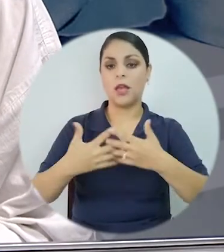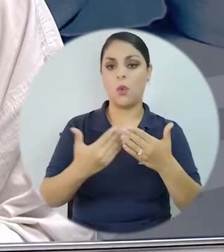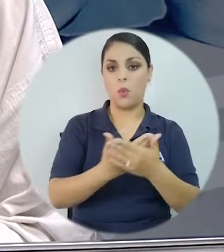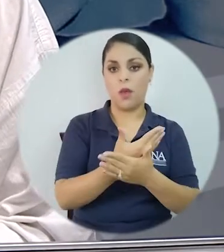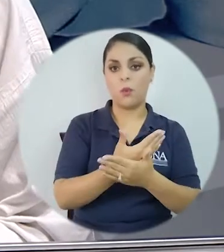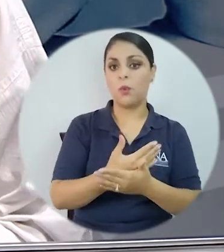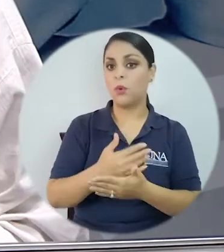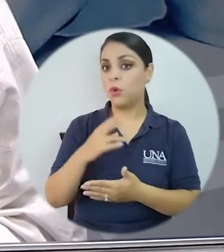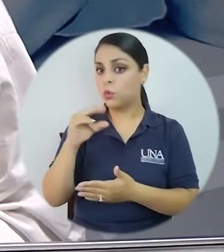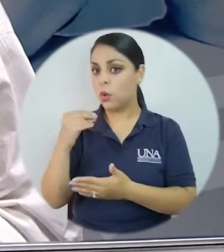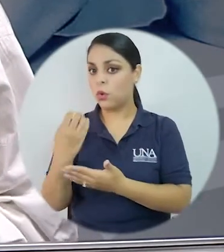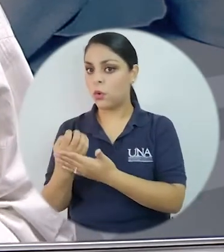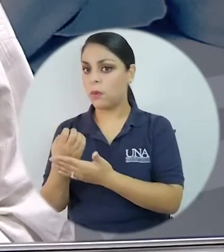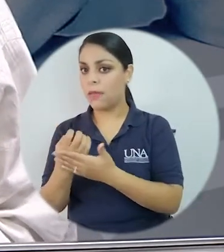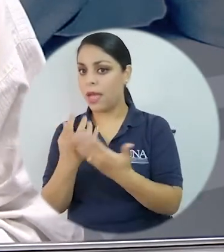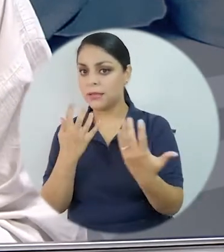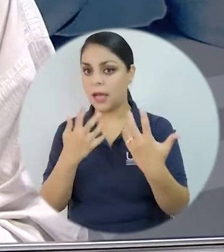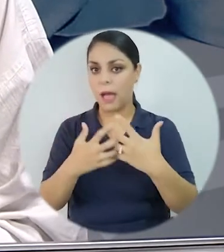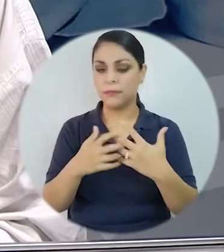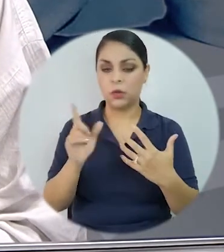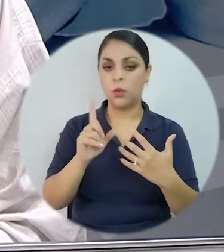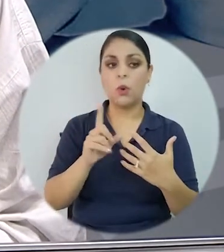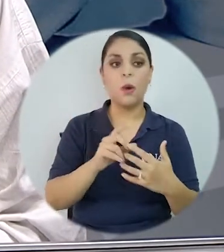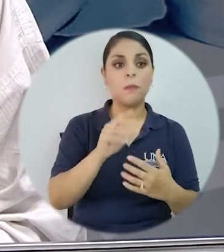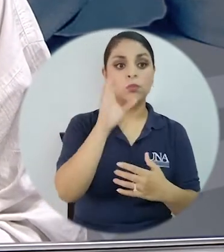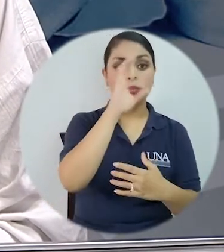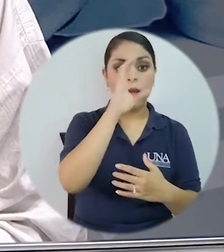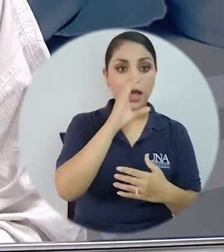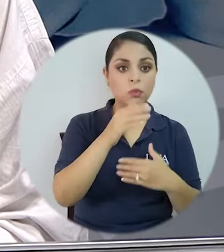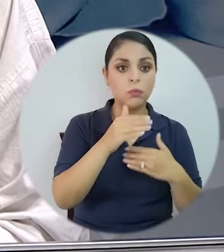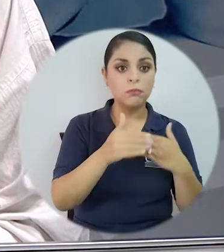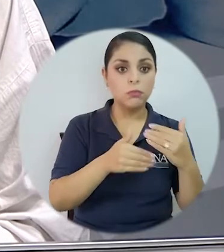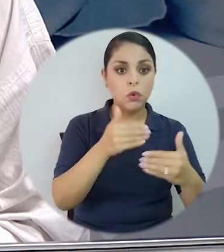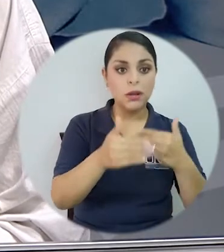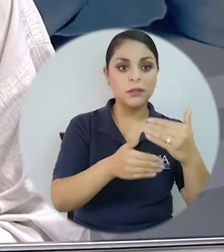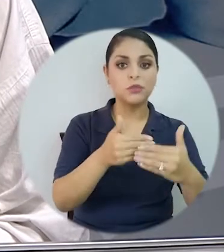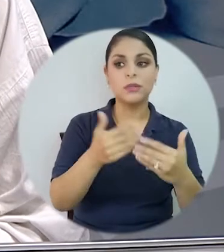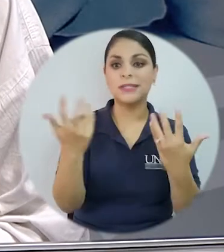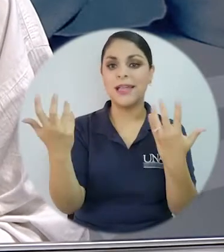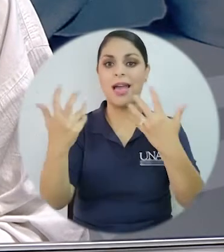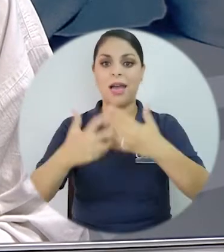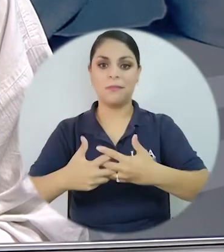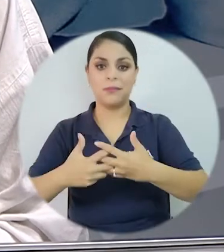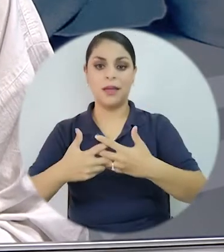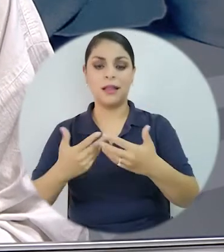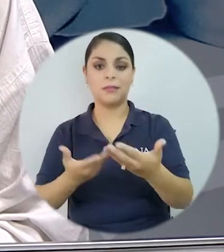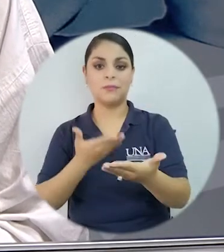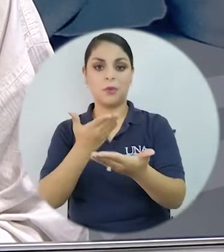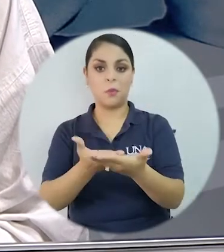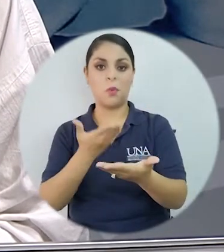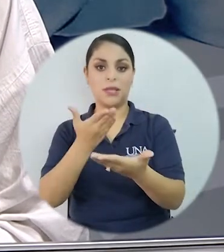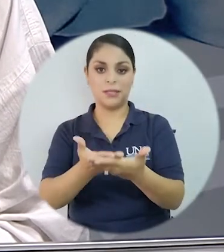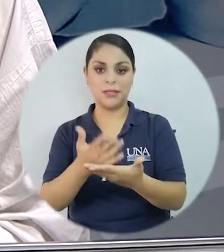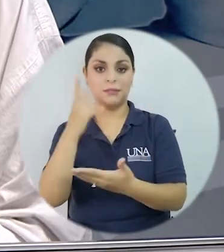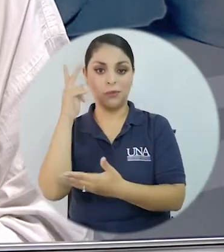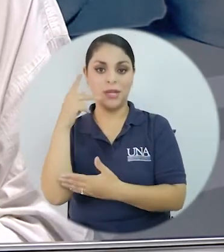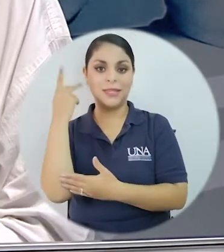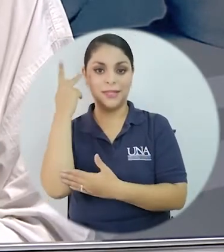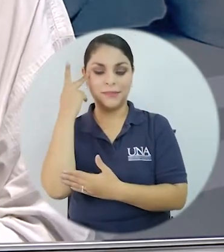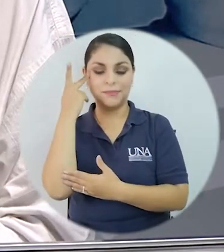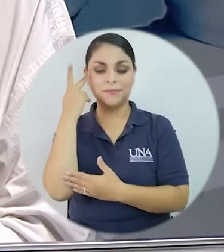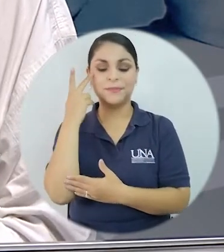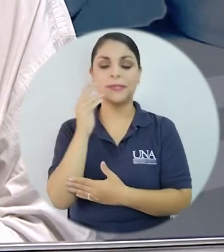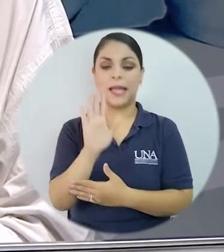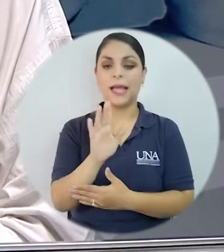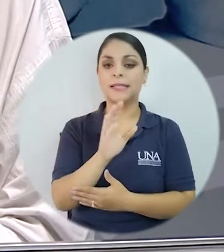es lo económico lo que se adapta, no, sino la búsqueda del progreso se adapta a cada una de las propuestas políticas que vienen. En